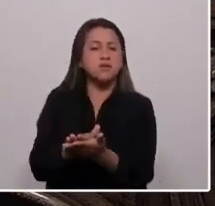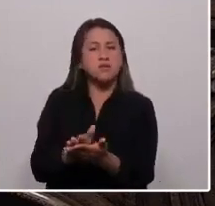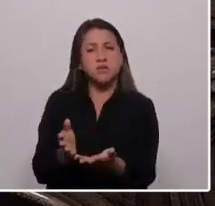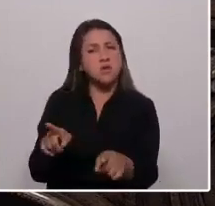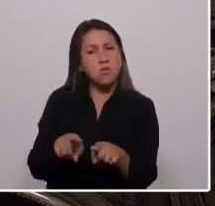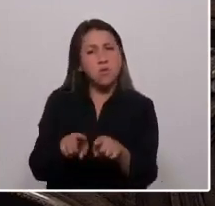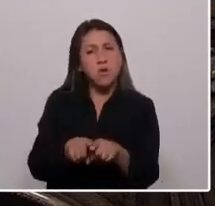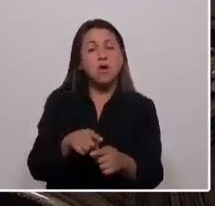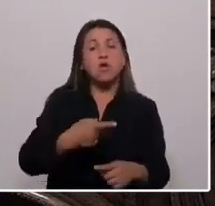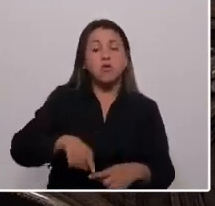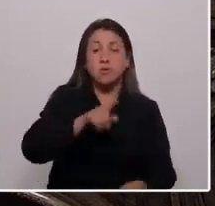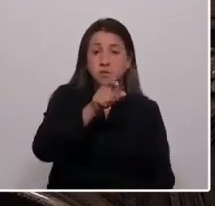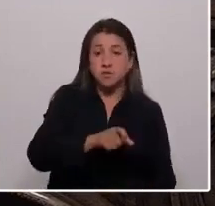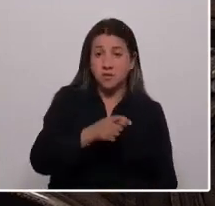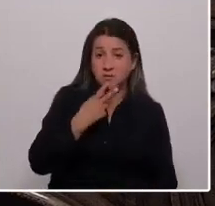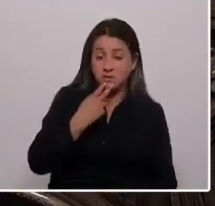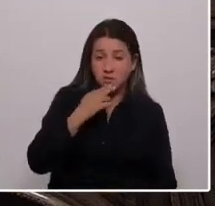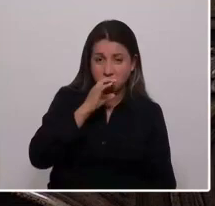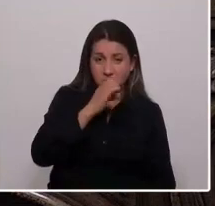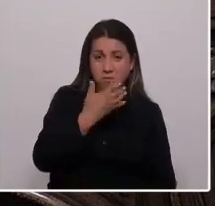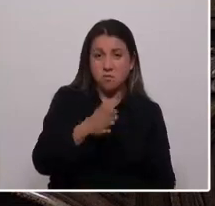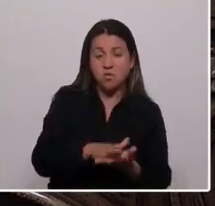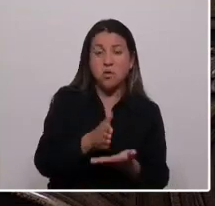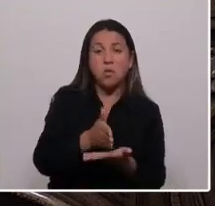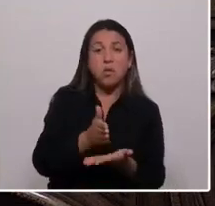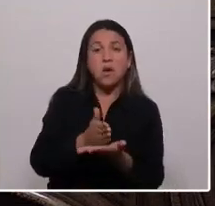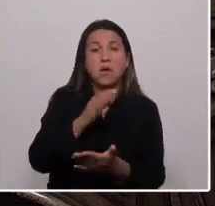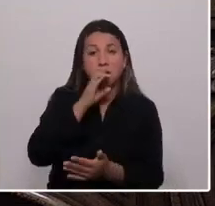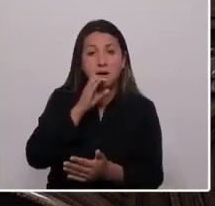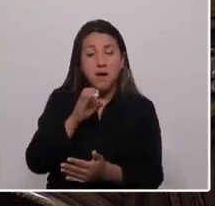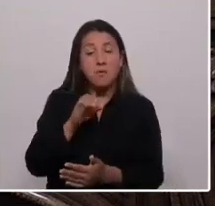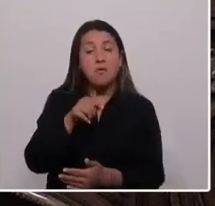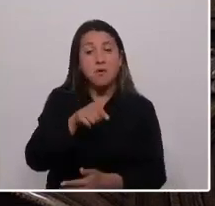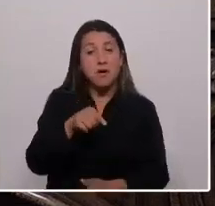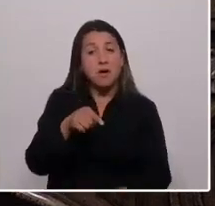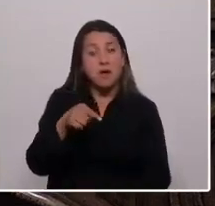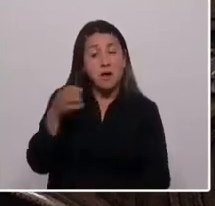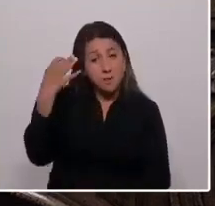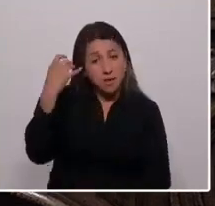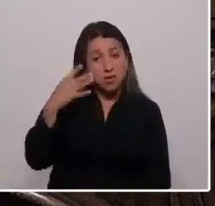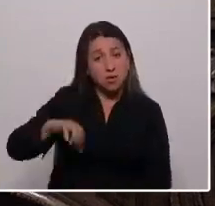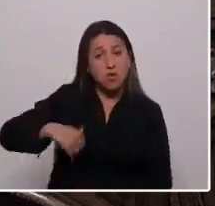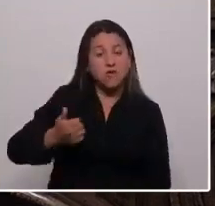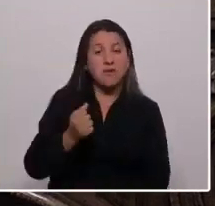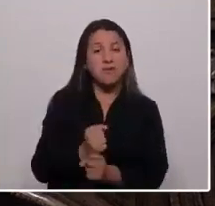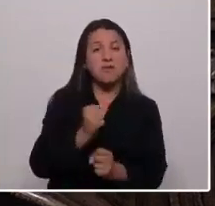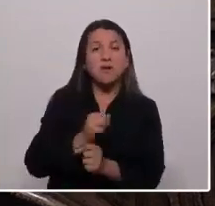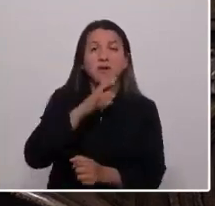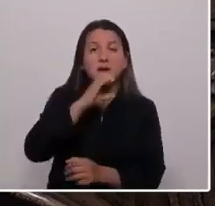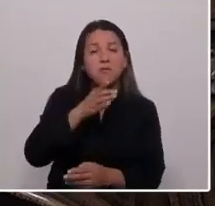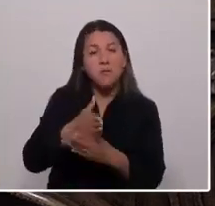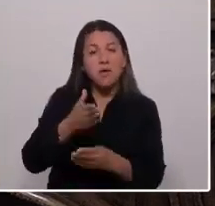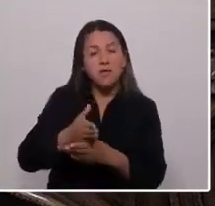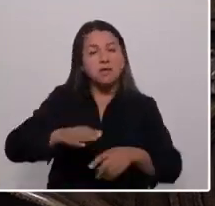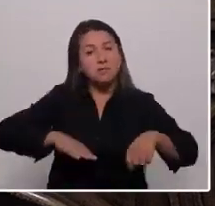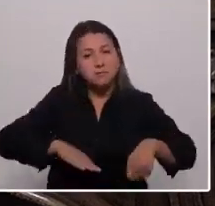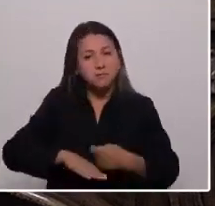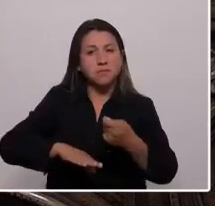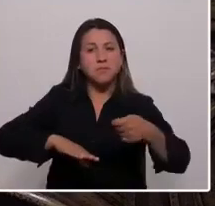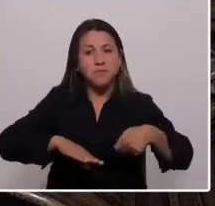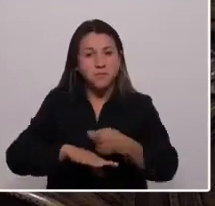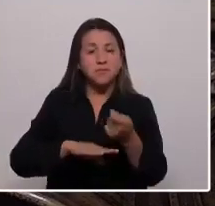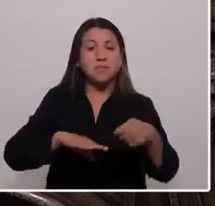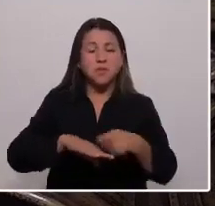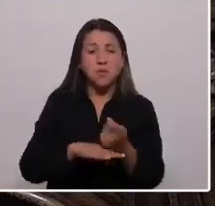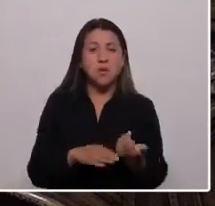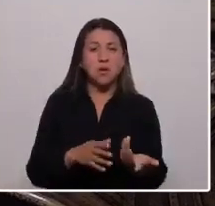Carahue, que estudió en una escuela rural y aprendió desde joven a trabajar el campo y la madera. Fue víctima de robo de madera